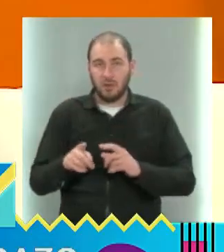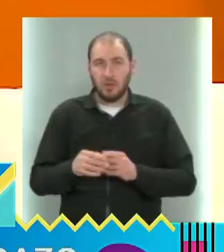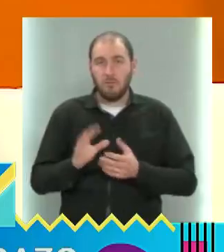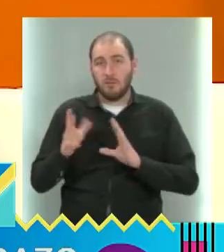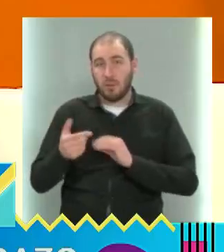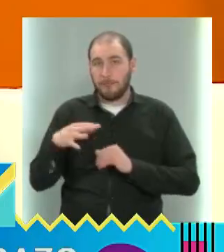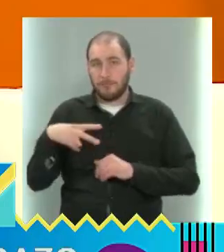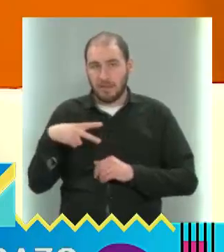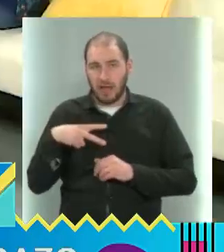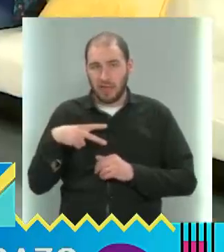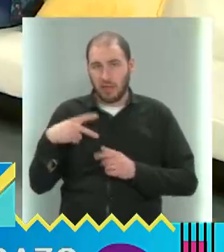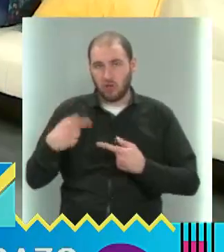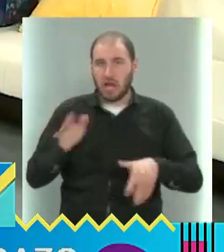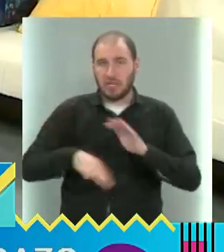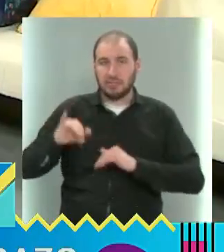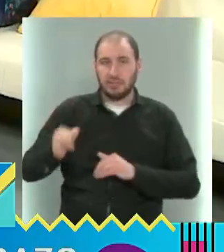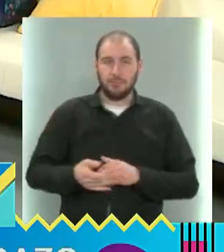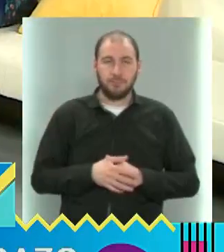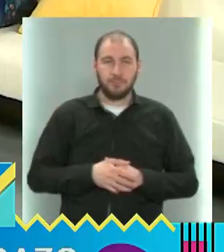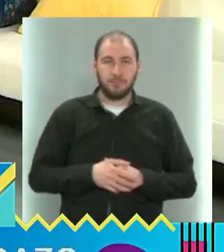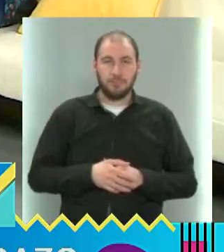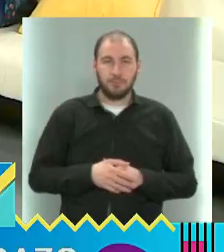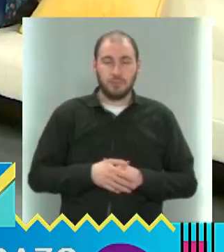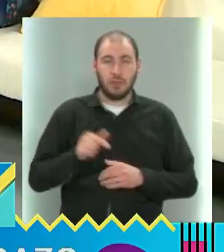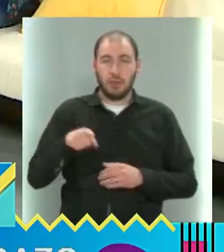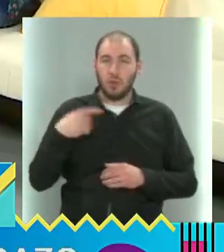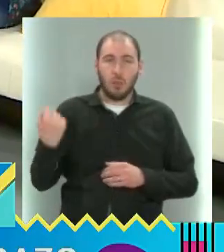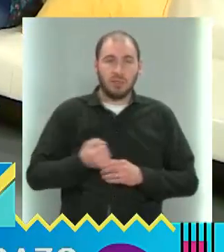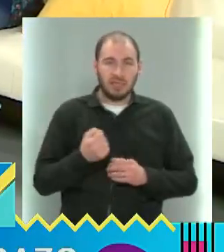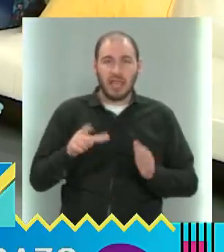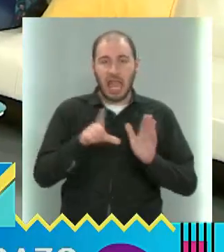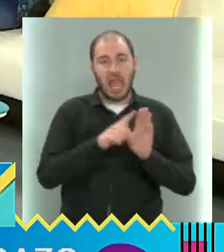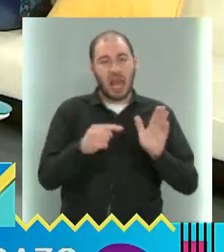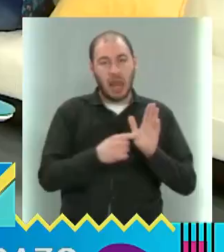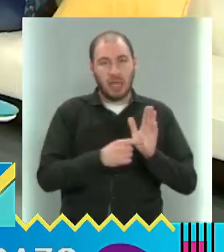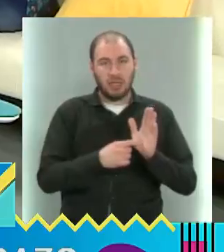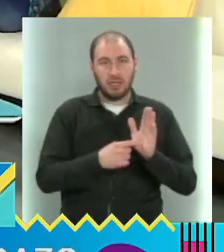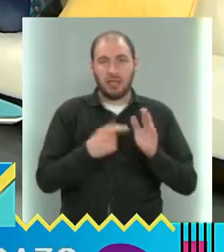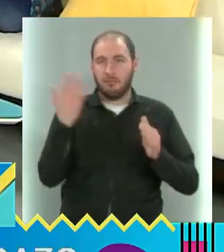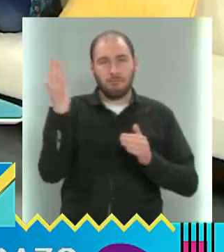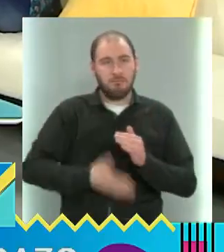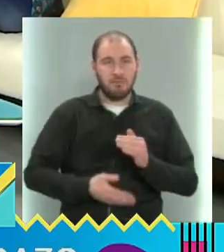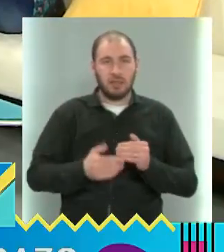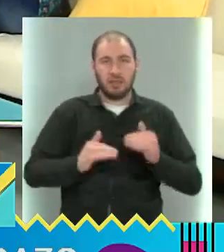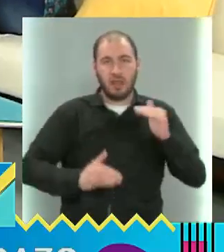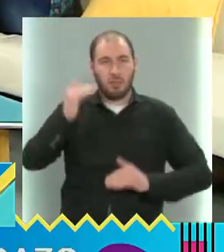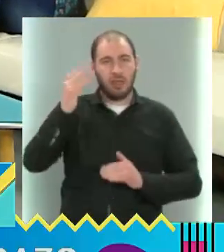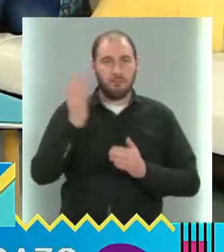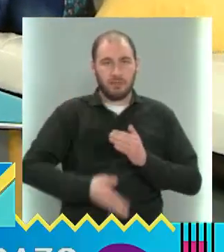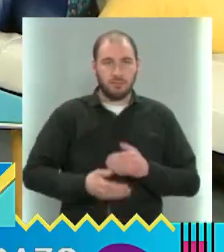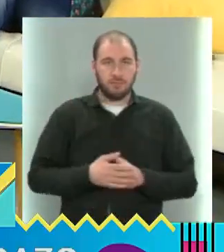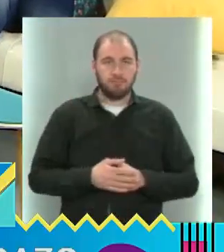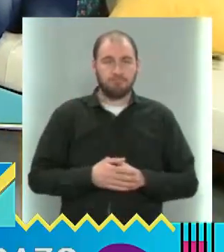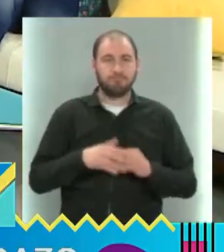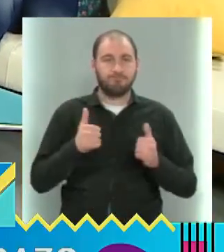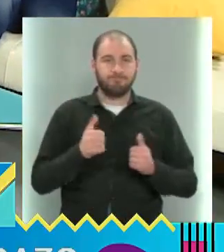manera privada realizan esta práctica. Entonces, fundamentalmente, el espíritu de la ley quiere poner fin a esa desigualdad, ¿no? Muy